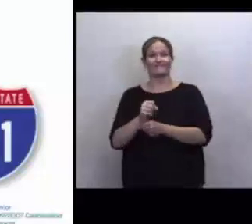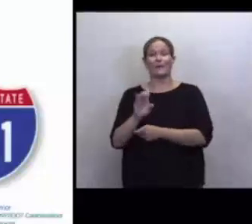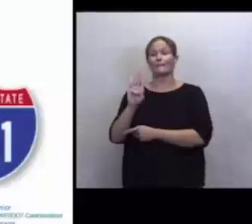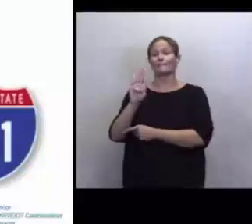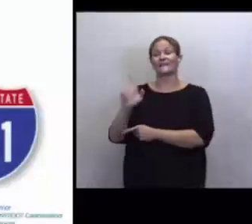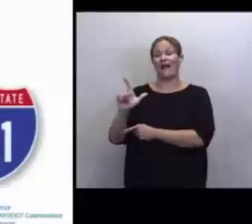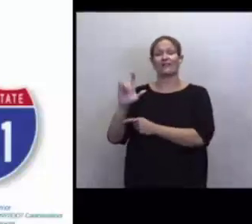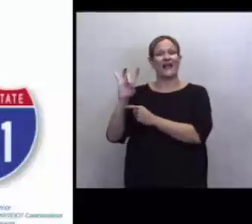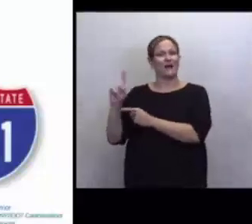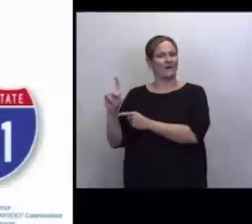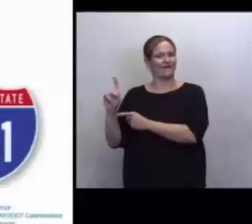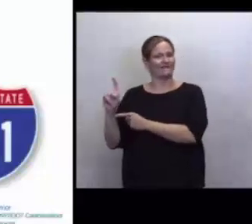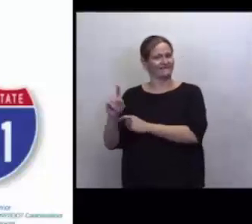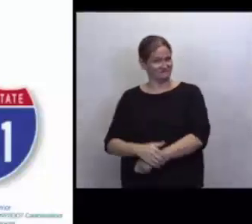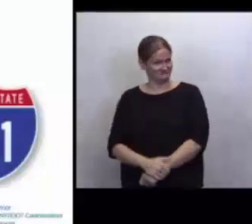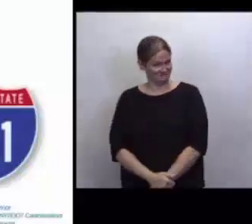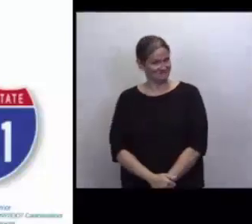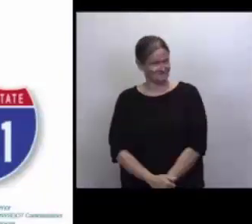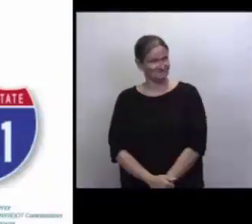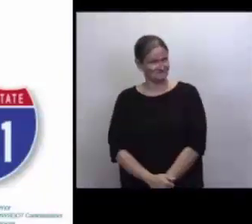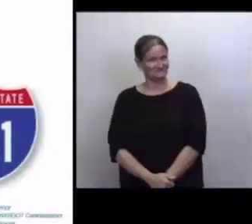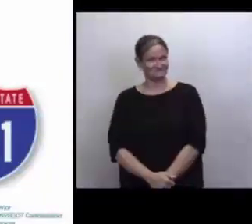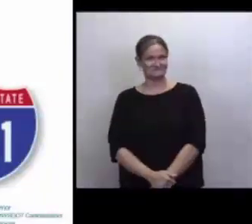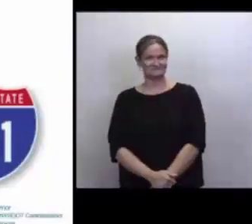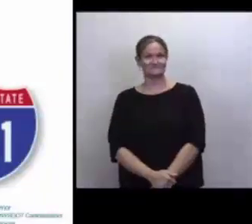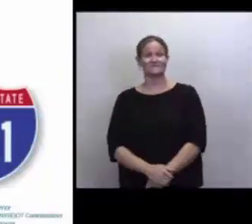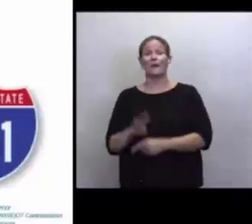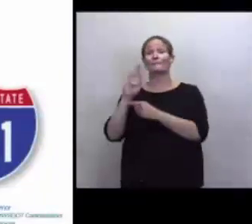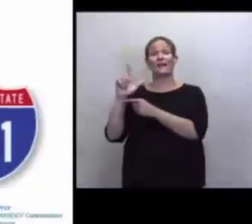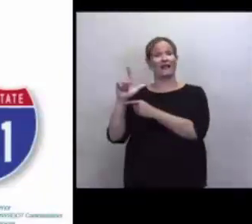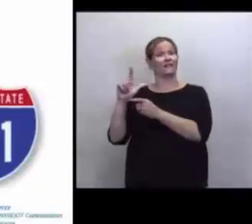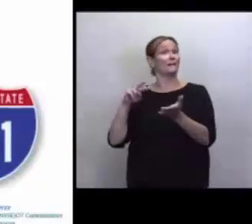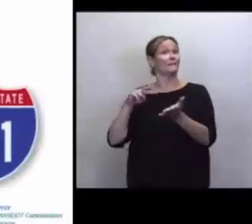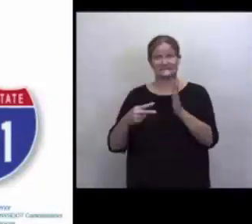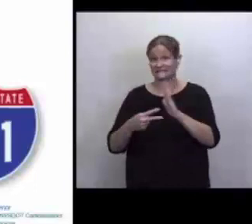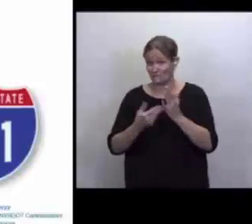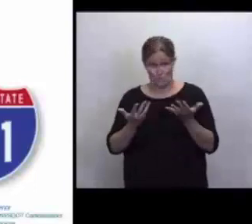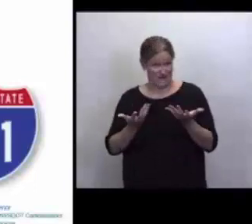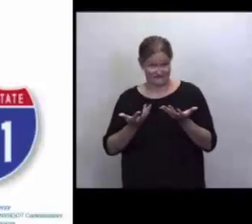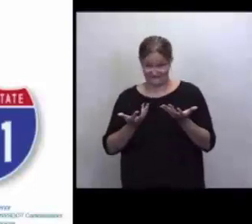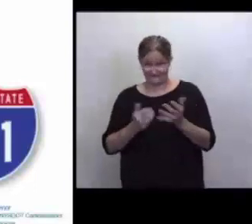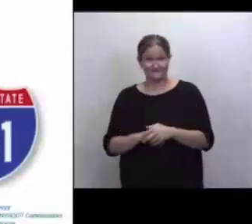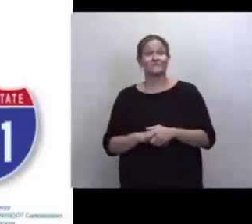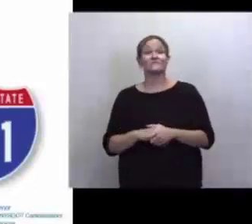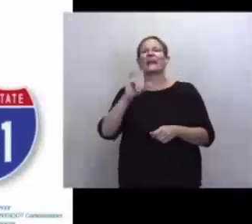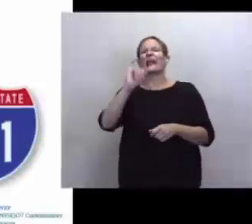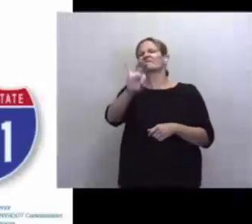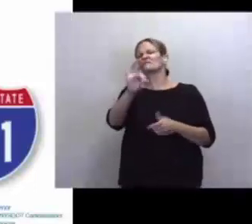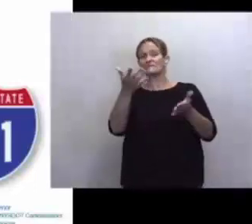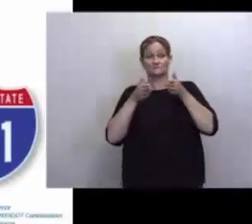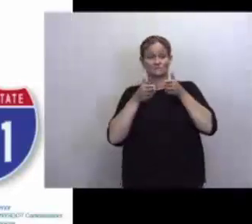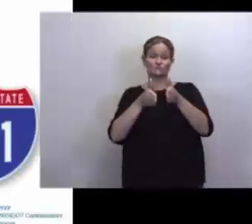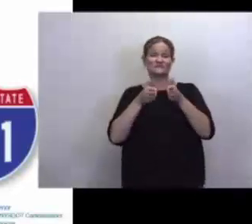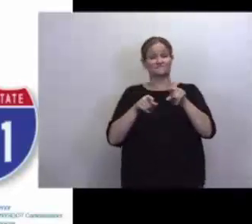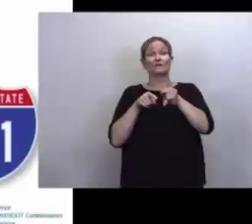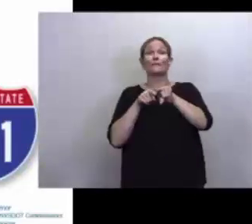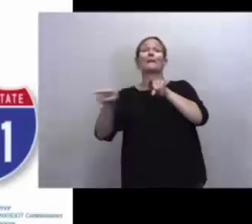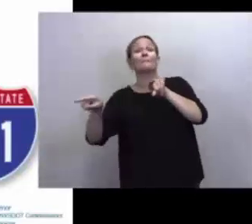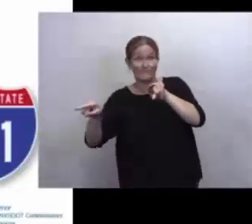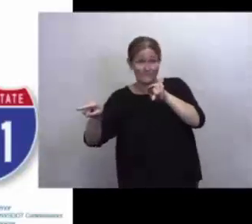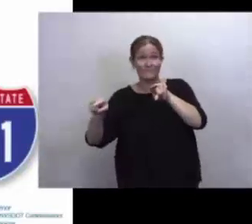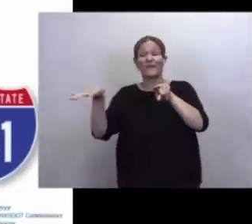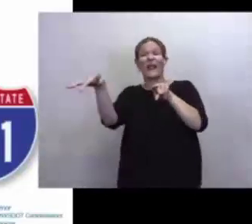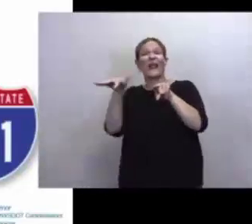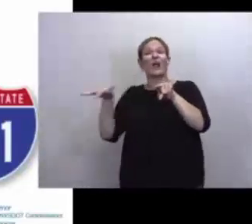481 se volvería a designar como una ruta comercial de la I-81. ¿Y qué es una ruta comercial? Una ruta comercial es una